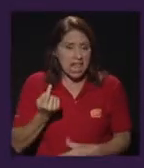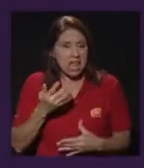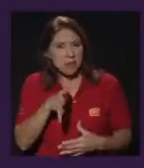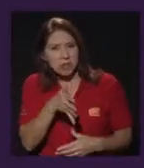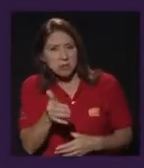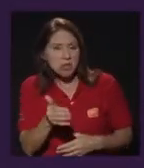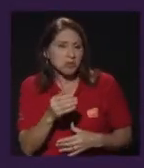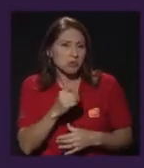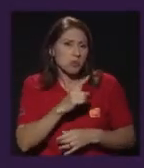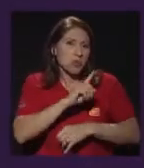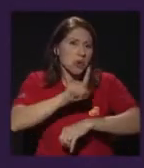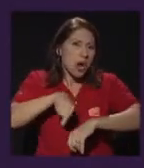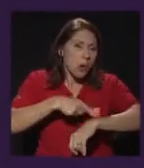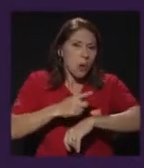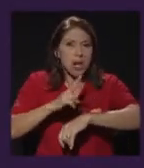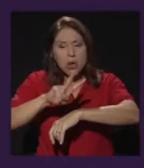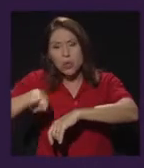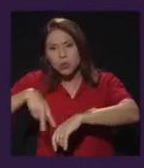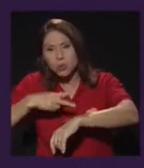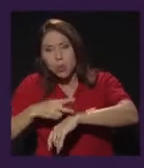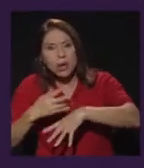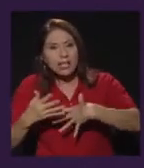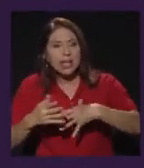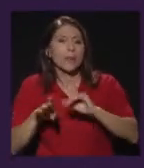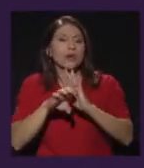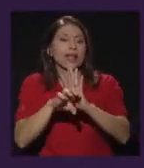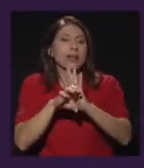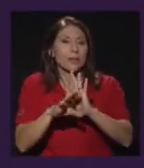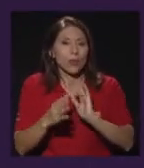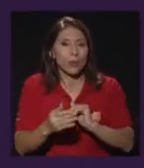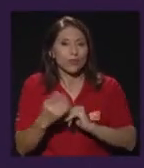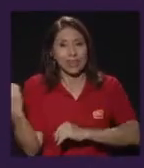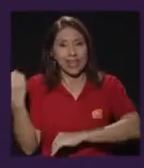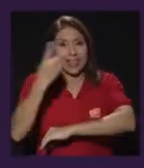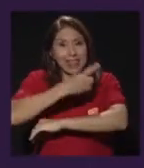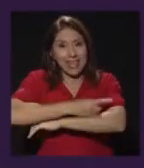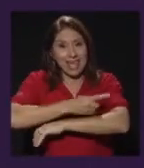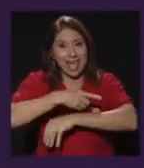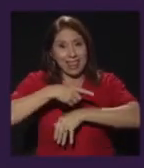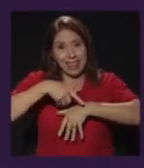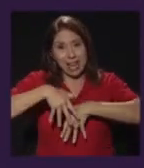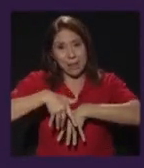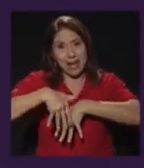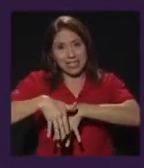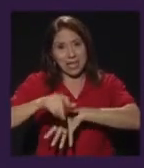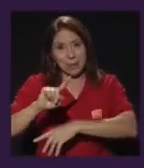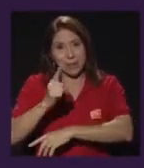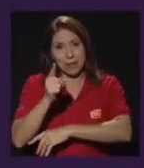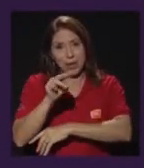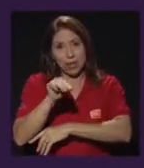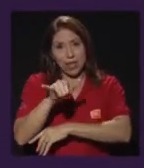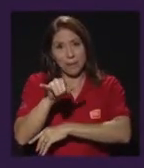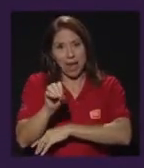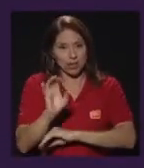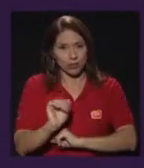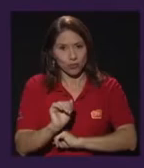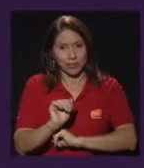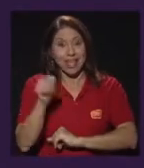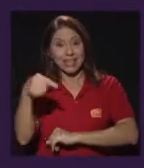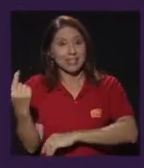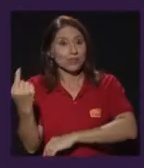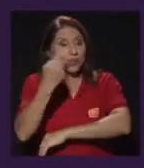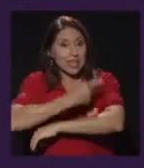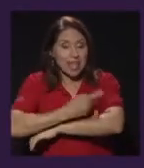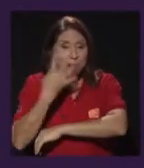1, 2 horas, 3 horas a la hora que hay que hacer. Por ejemplo, estamos hablando del día de la marcha, el 1 de mayo. El 1 de mayo es un día muy